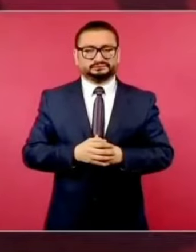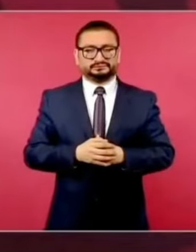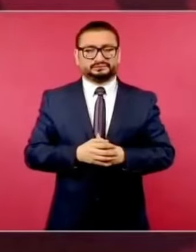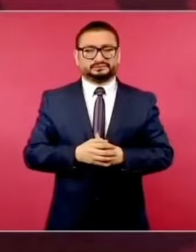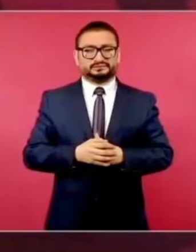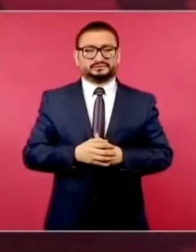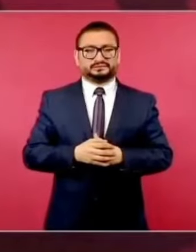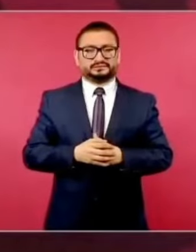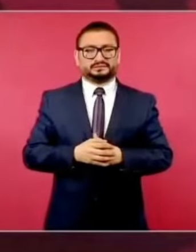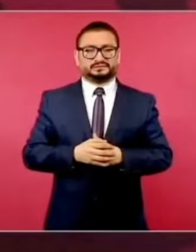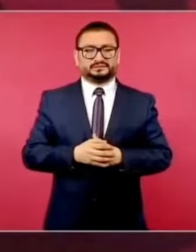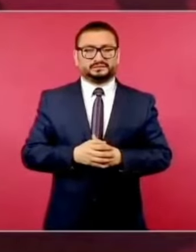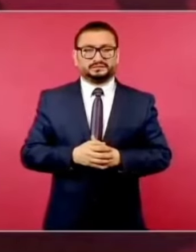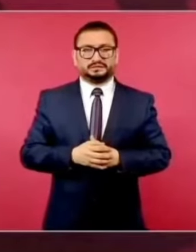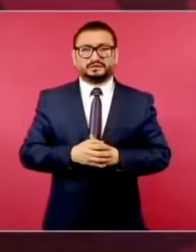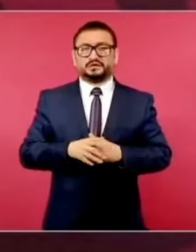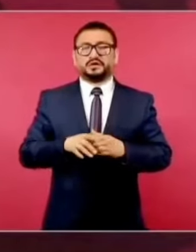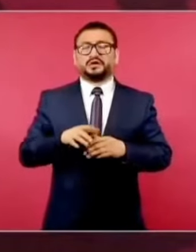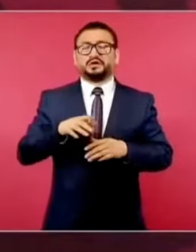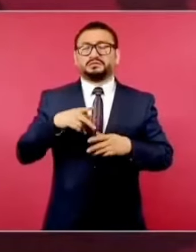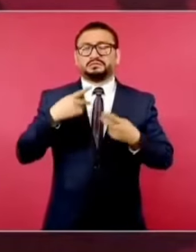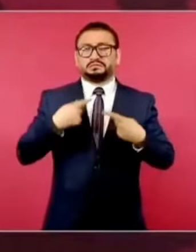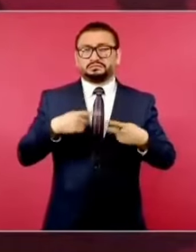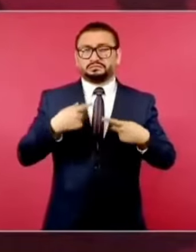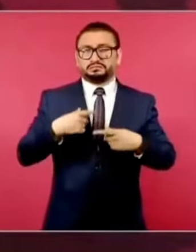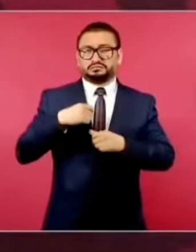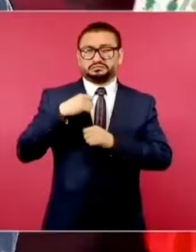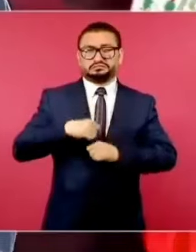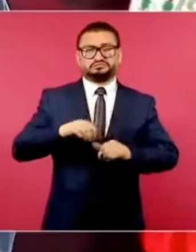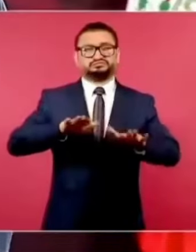predominaba el inmovilismo.